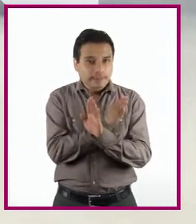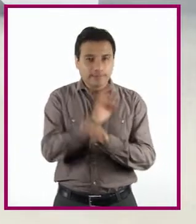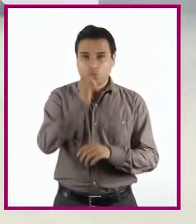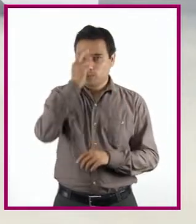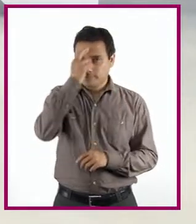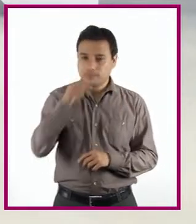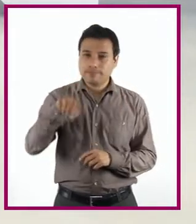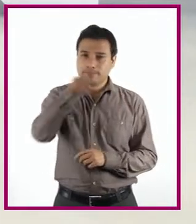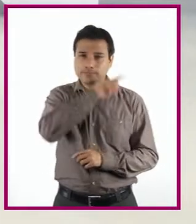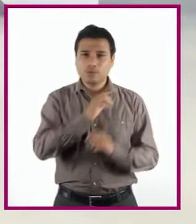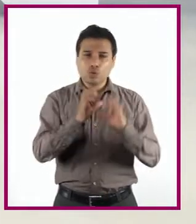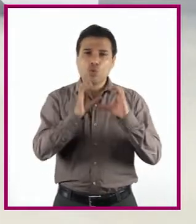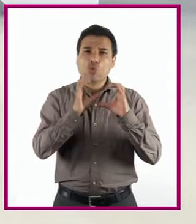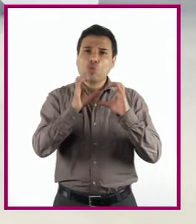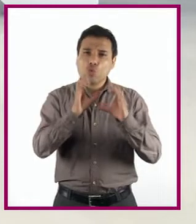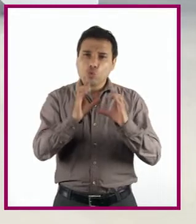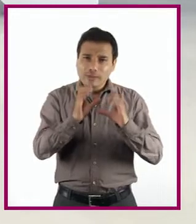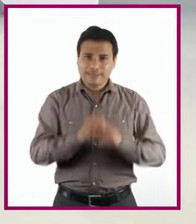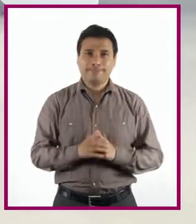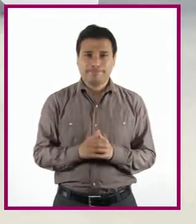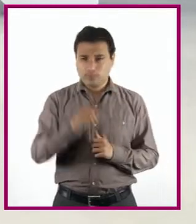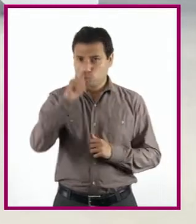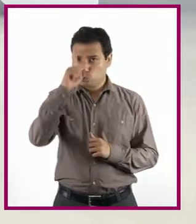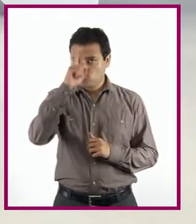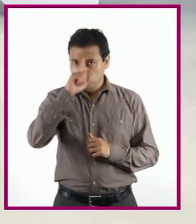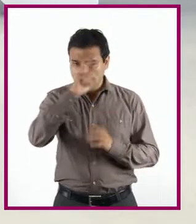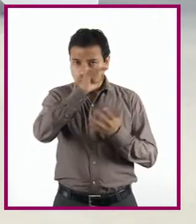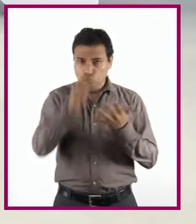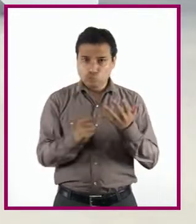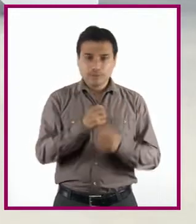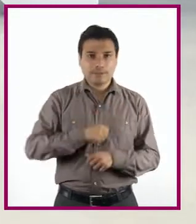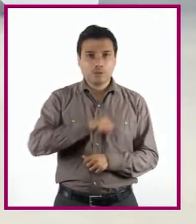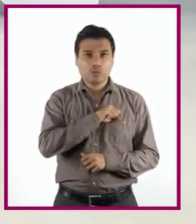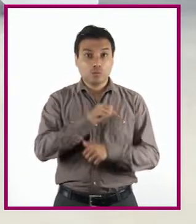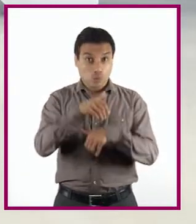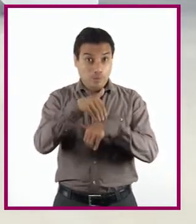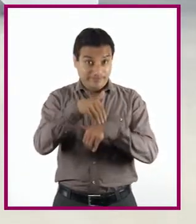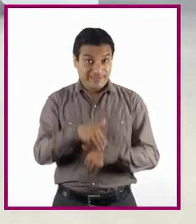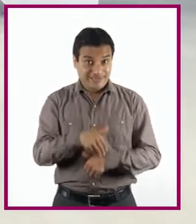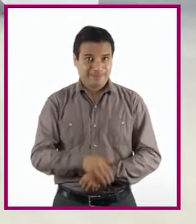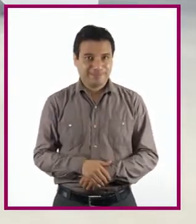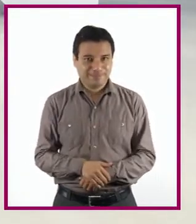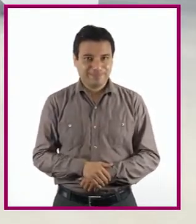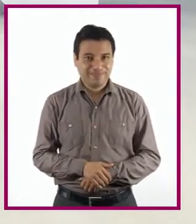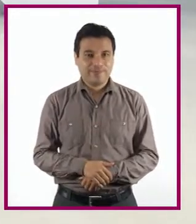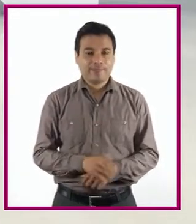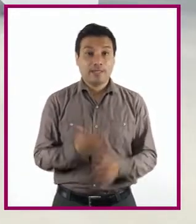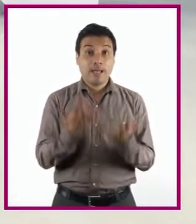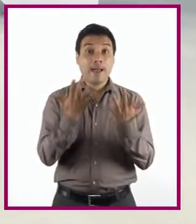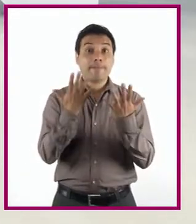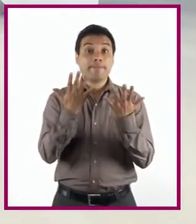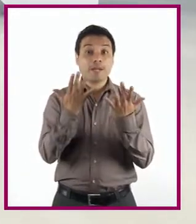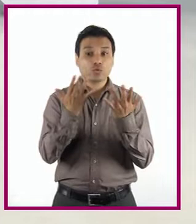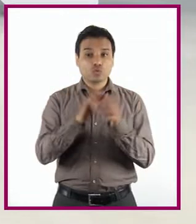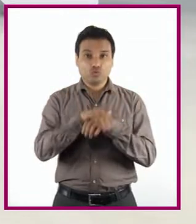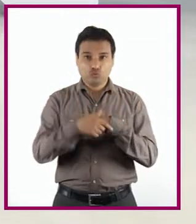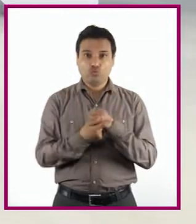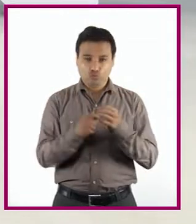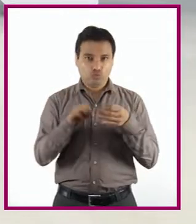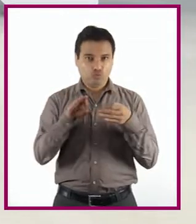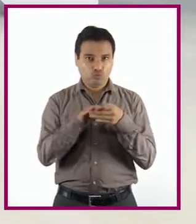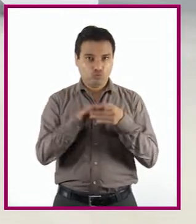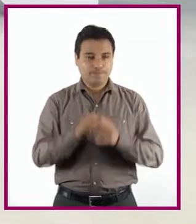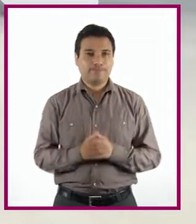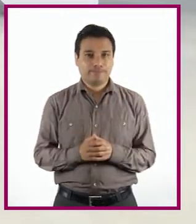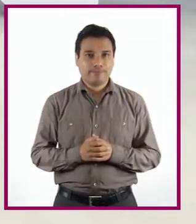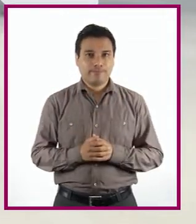se sigan cuidando y practicando las medidas de higiene que recomienda el sector salud. Lavarse las manos con frecuencia,